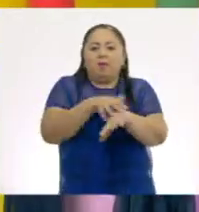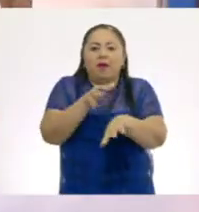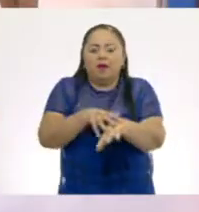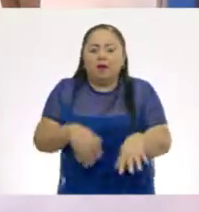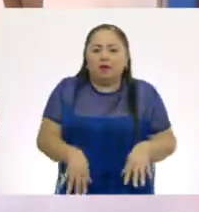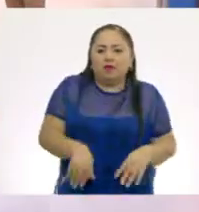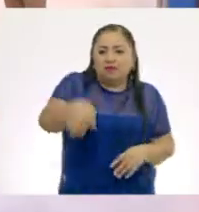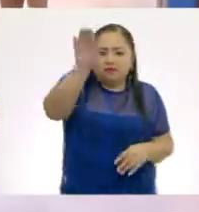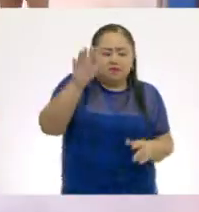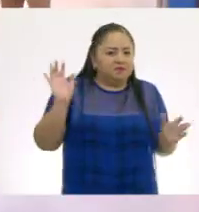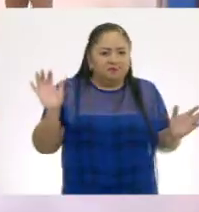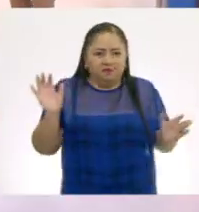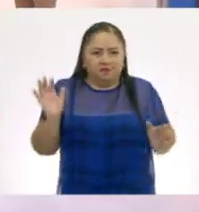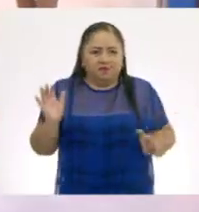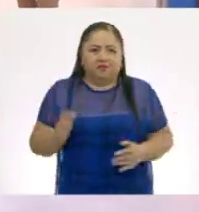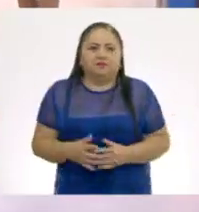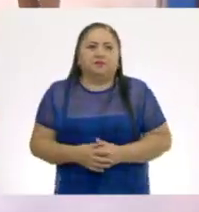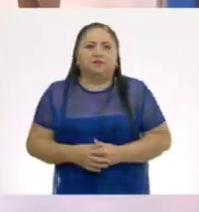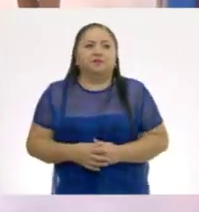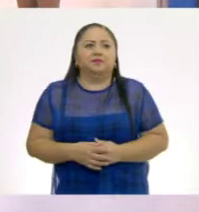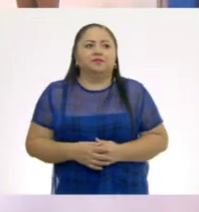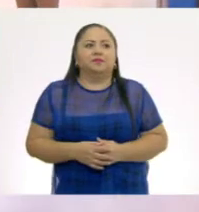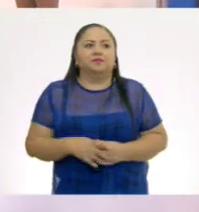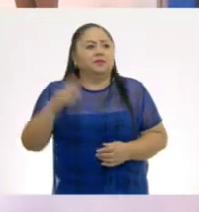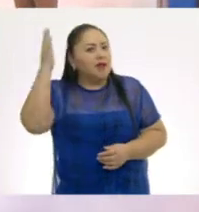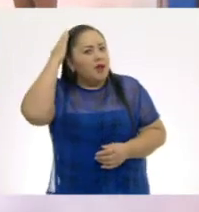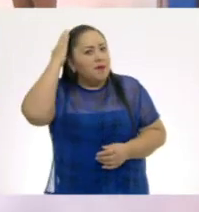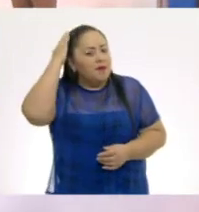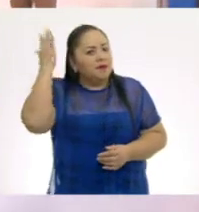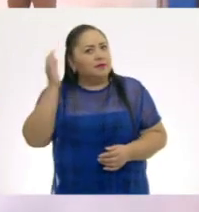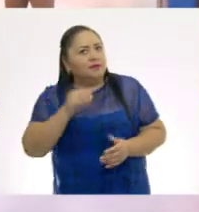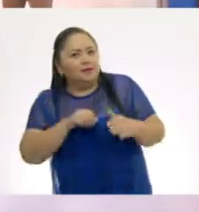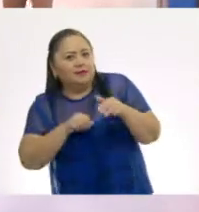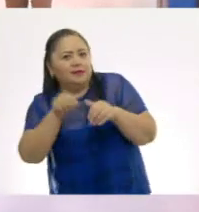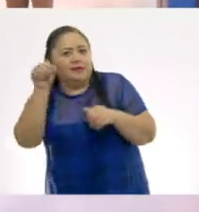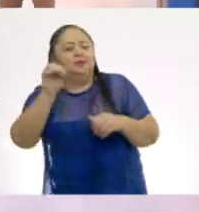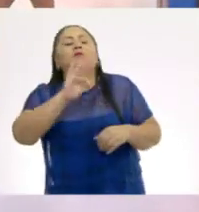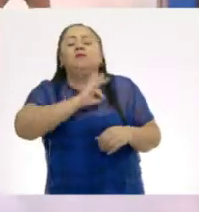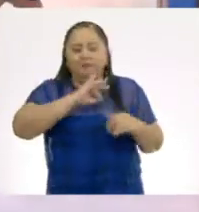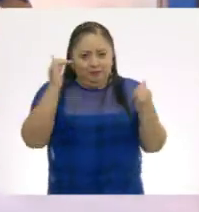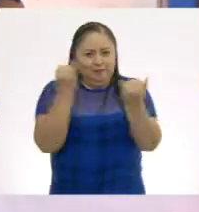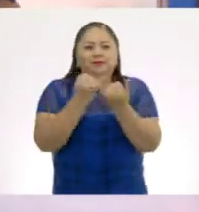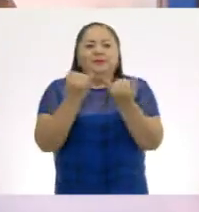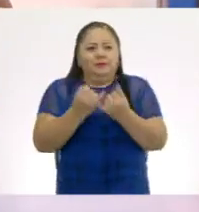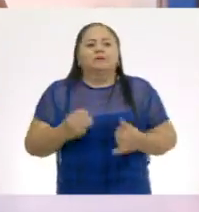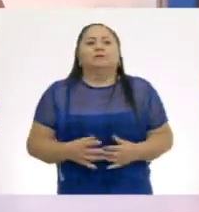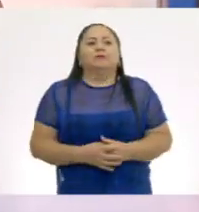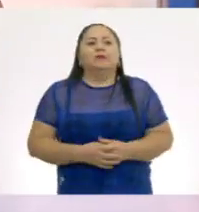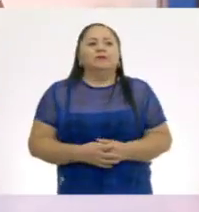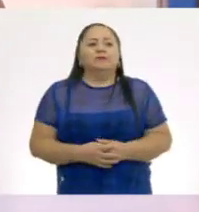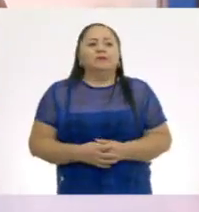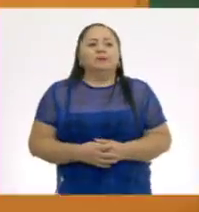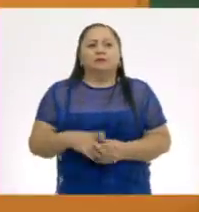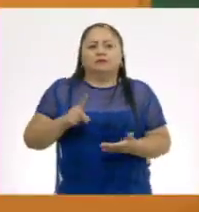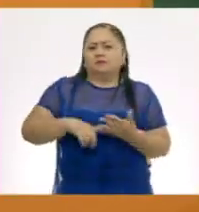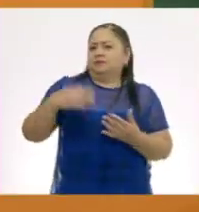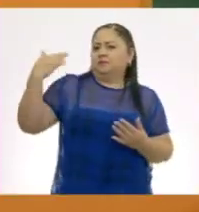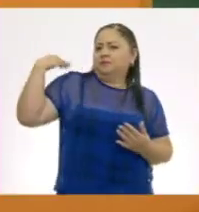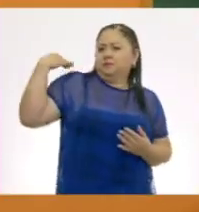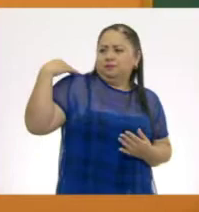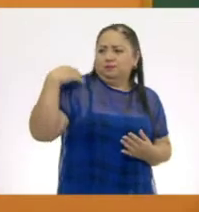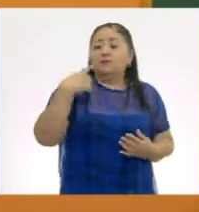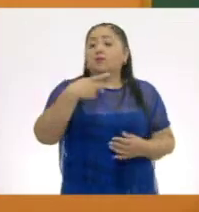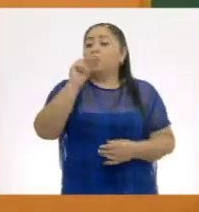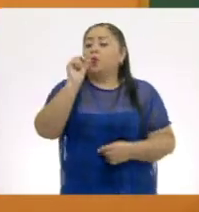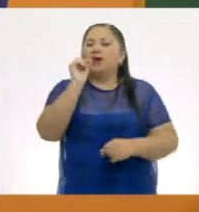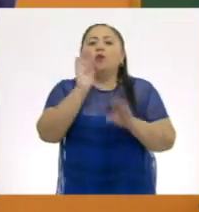pie. Exactamente. ¿Qué otra parte podemos ocupar? La cabeza. Exacto, muy bien. A lo mejor como que la espalda un poco. Espalda,